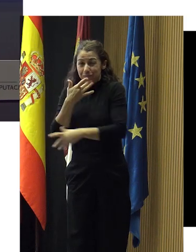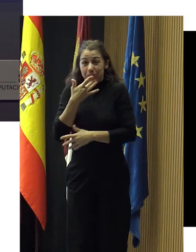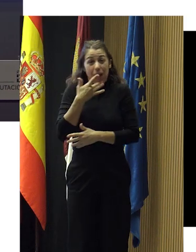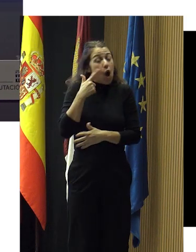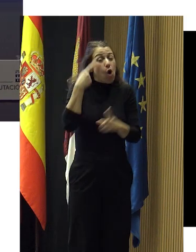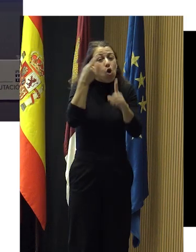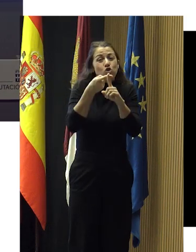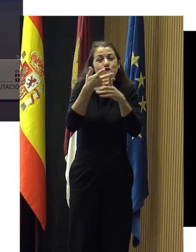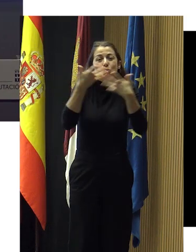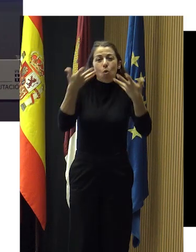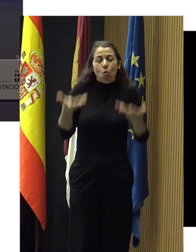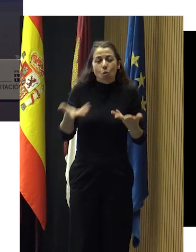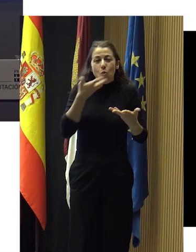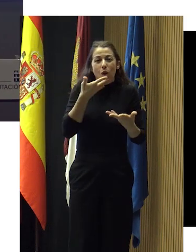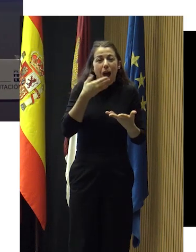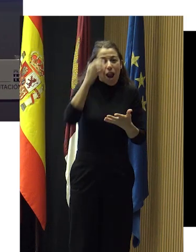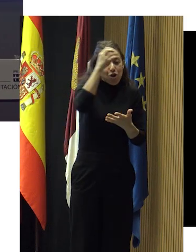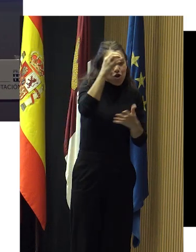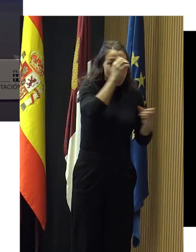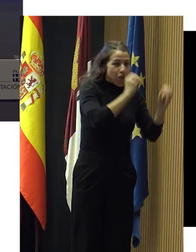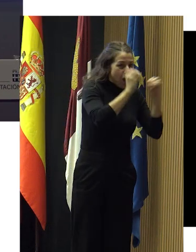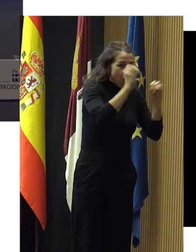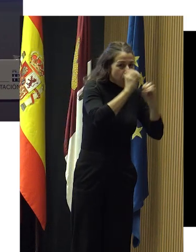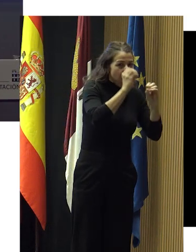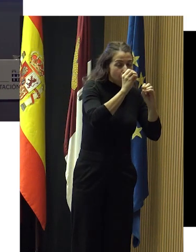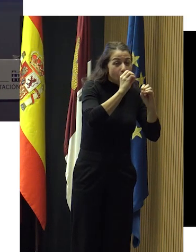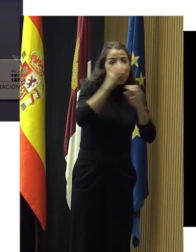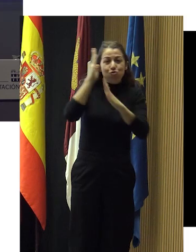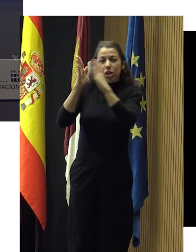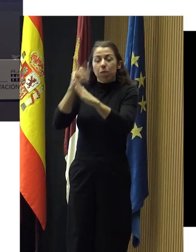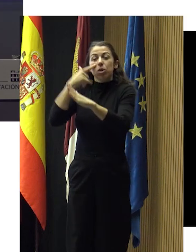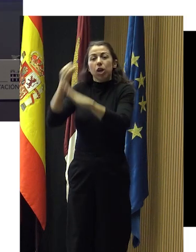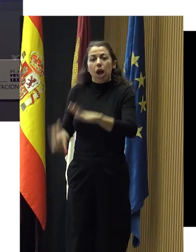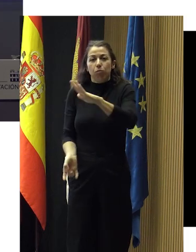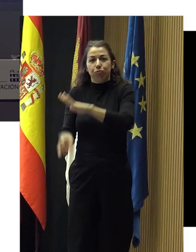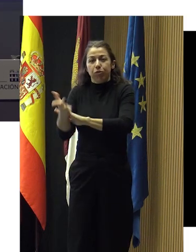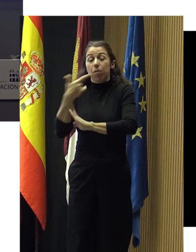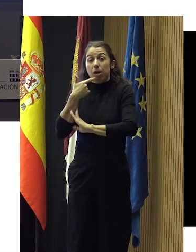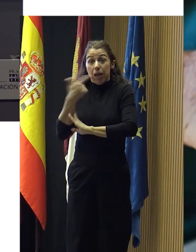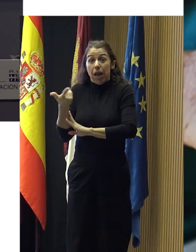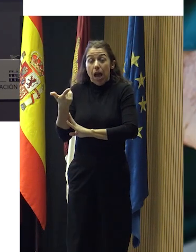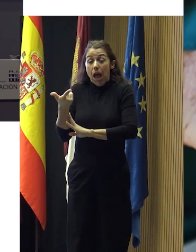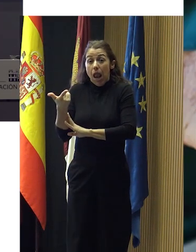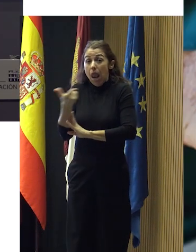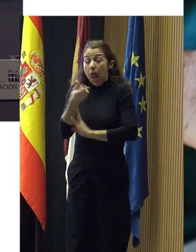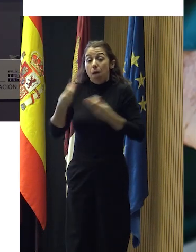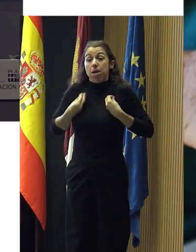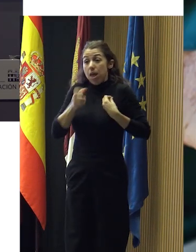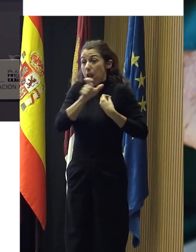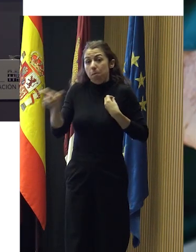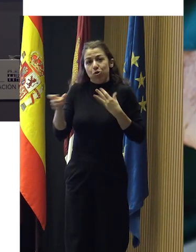los investigadores es convertir el conocimiento del laboratorio en tratamientos reales, ¿no? Que mejoren la vida de las